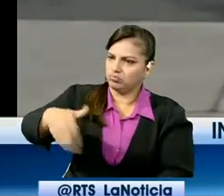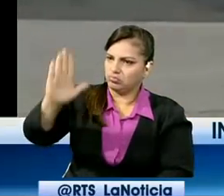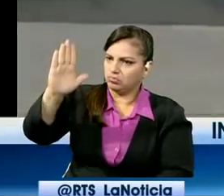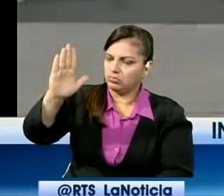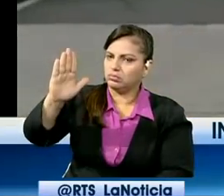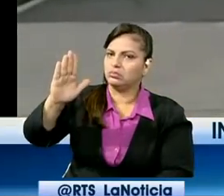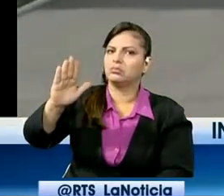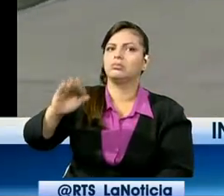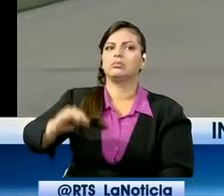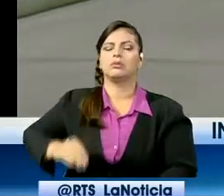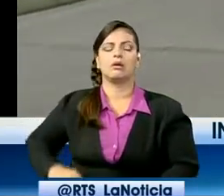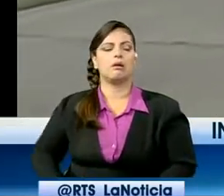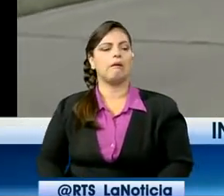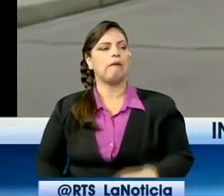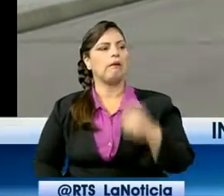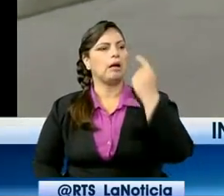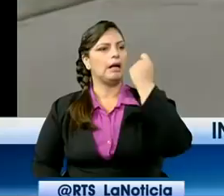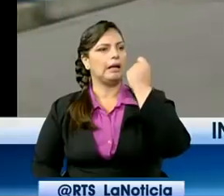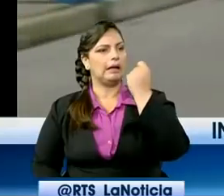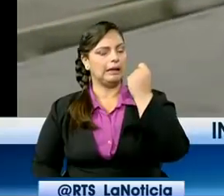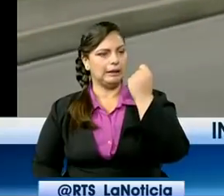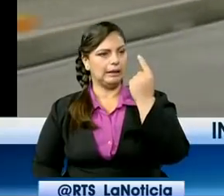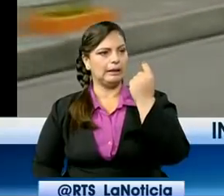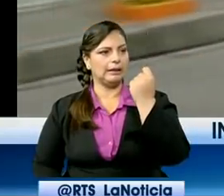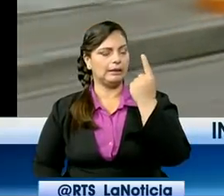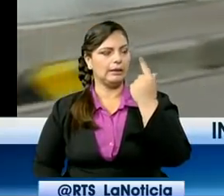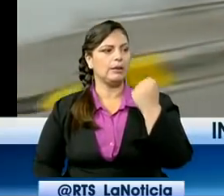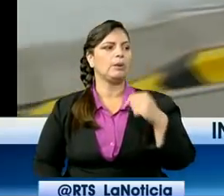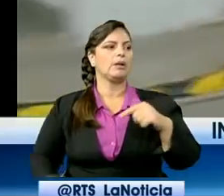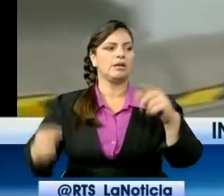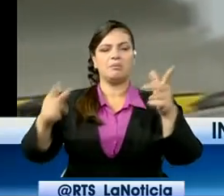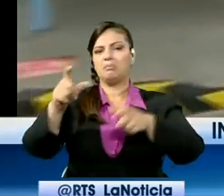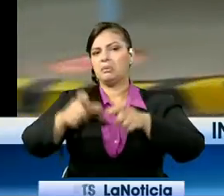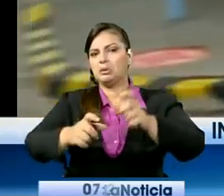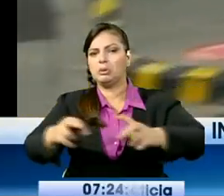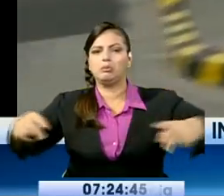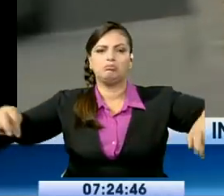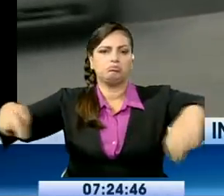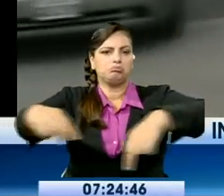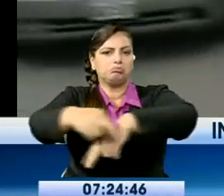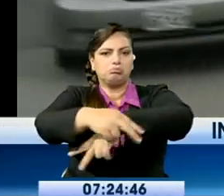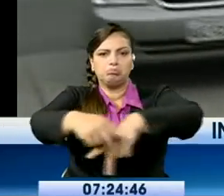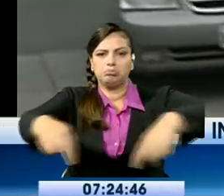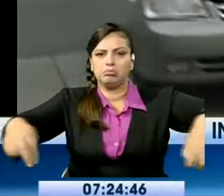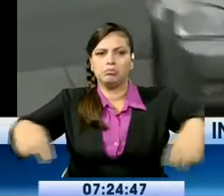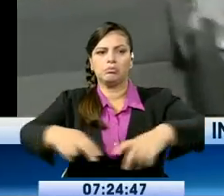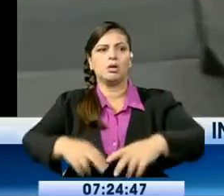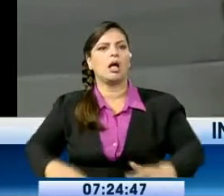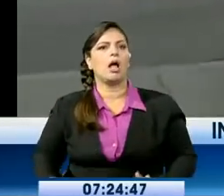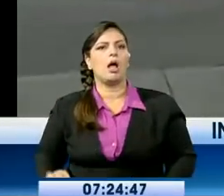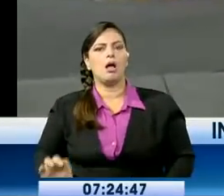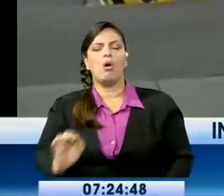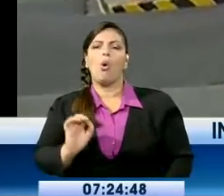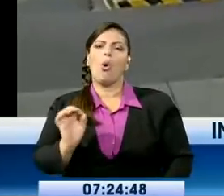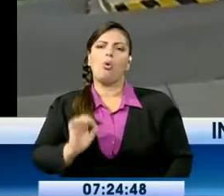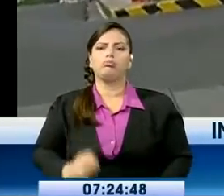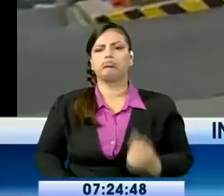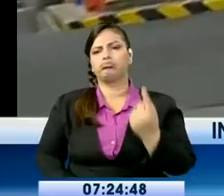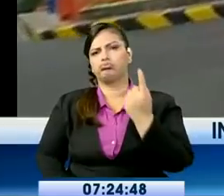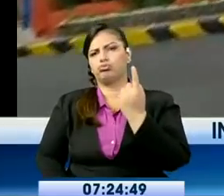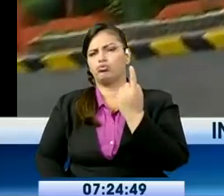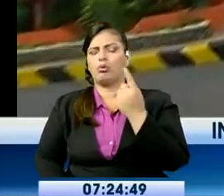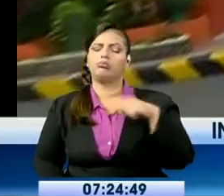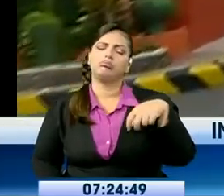preocupados? ¿Están asaltando a peatones? ¿Se están metiendo a los domicilios también? Domicilio, a veces sí, también cuando lo ven que están desolados,